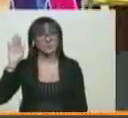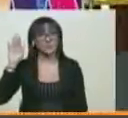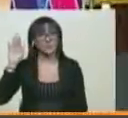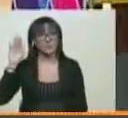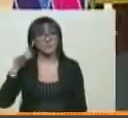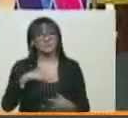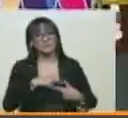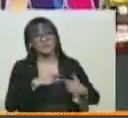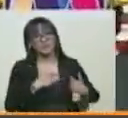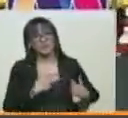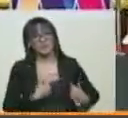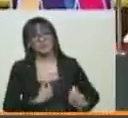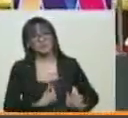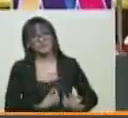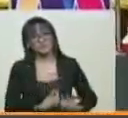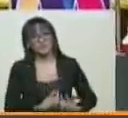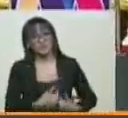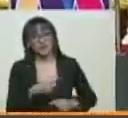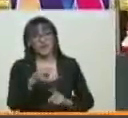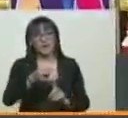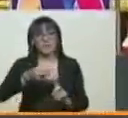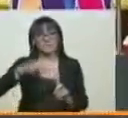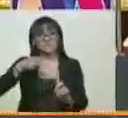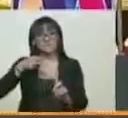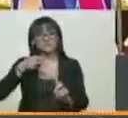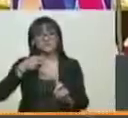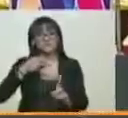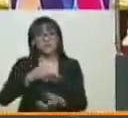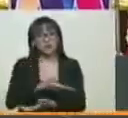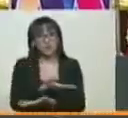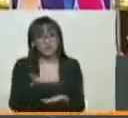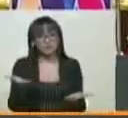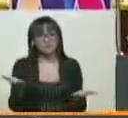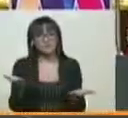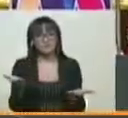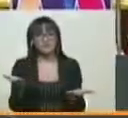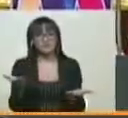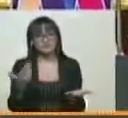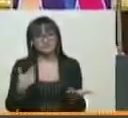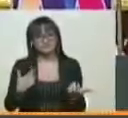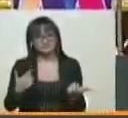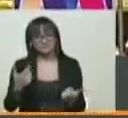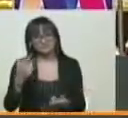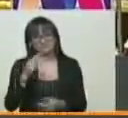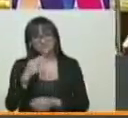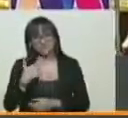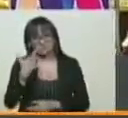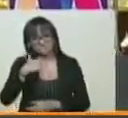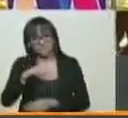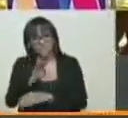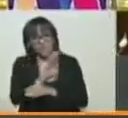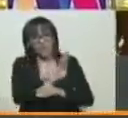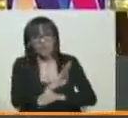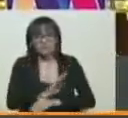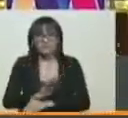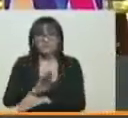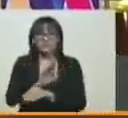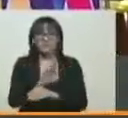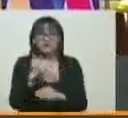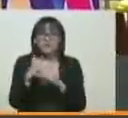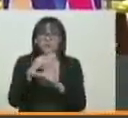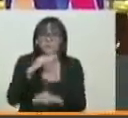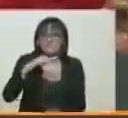desde mi corazón, Amazonas, ustedes tendrán en mí un protector, un padre